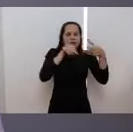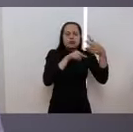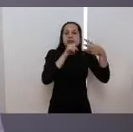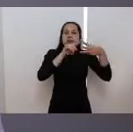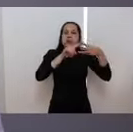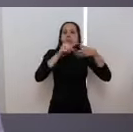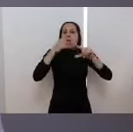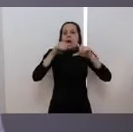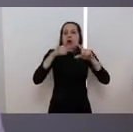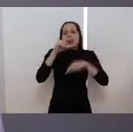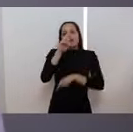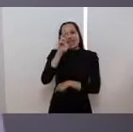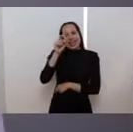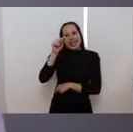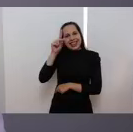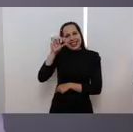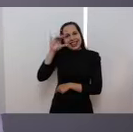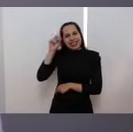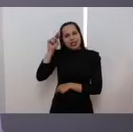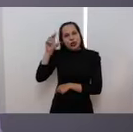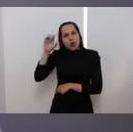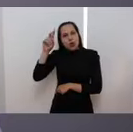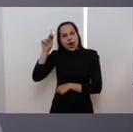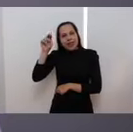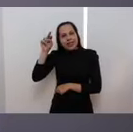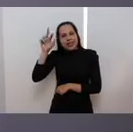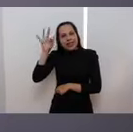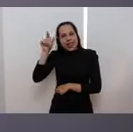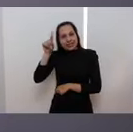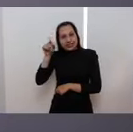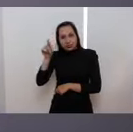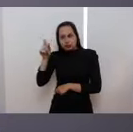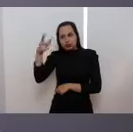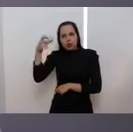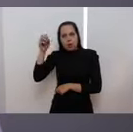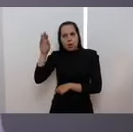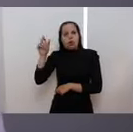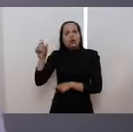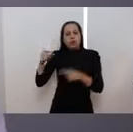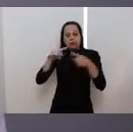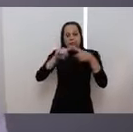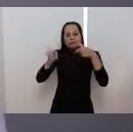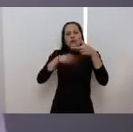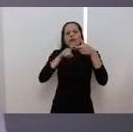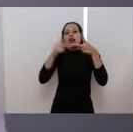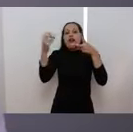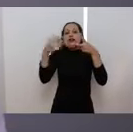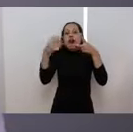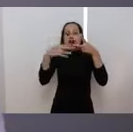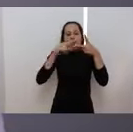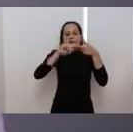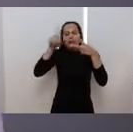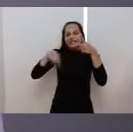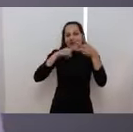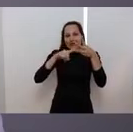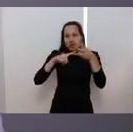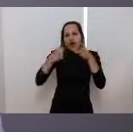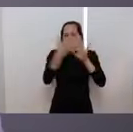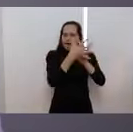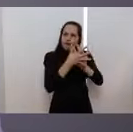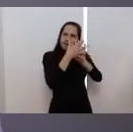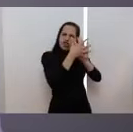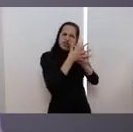rendición cuentas o mil punto voz puntocom el foro y encuesta en nuestra página web los formatos físicos disponibles